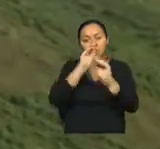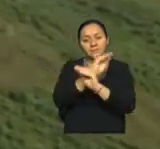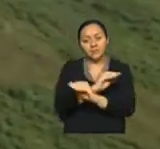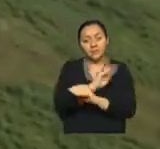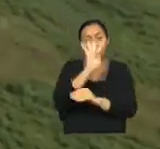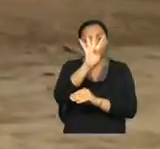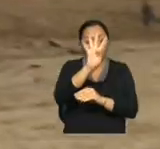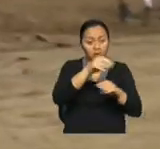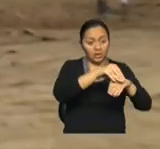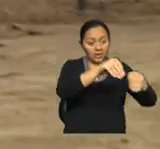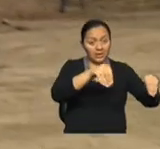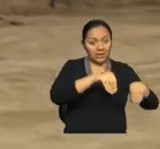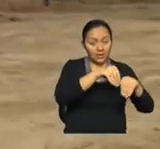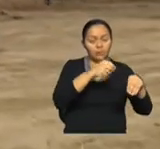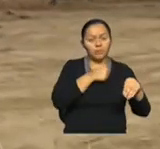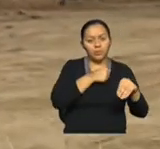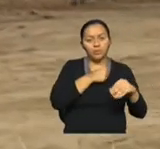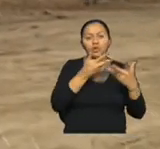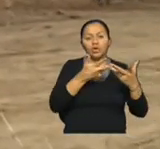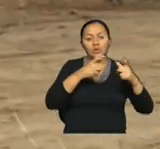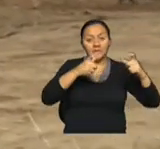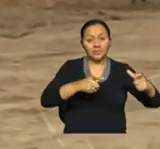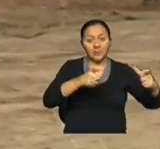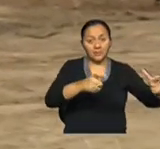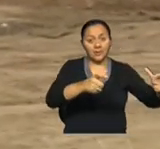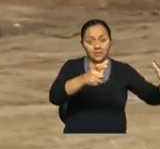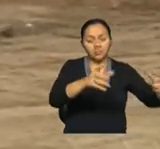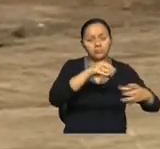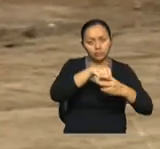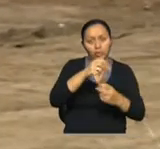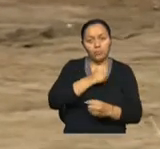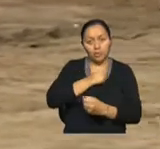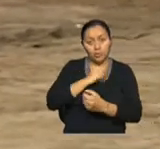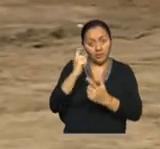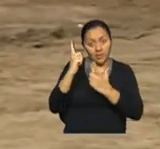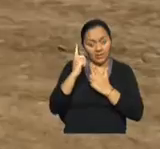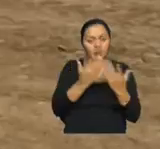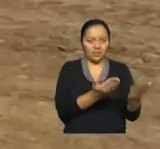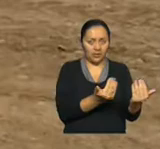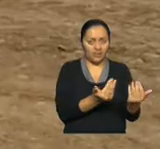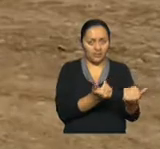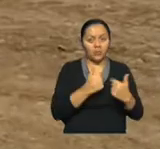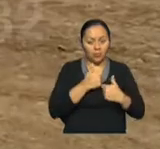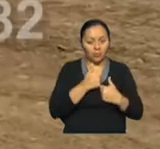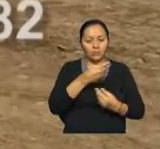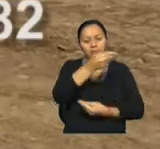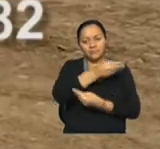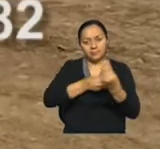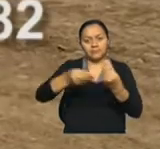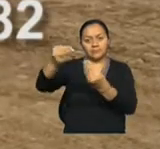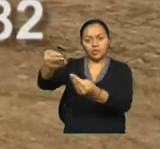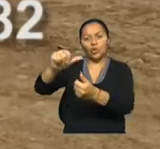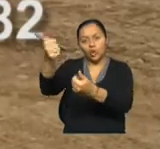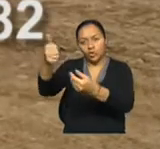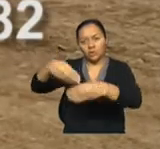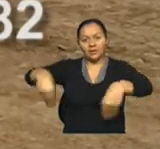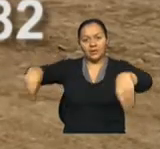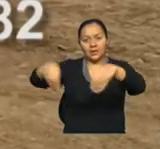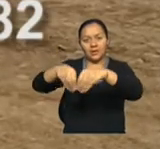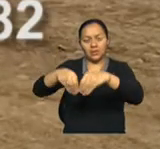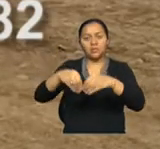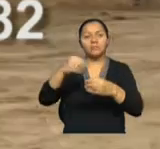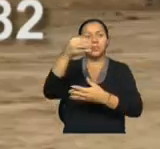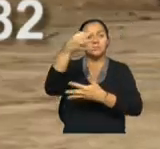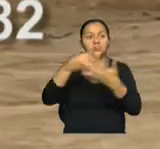cuatro predios de su propiedad, ubicados en Guayaquil, en el sector de Los Samanes, con un precio total de